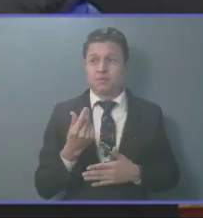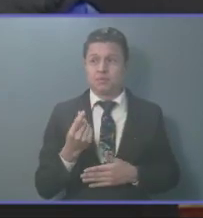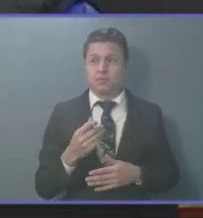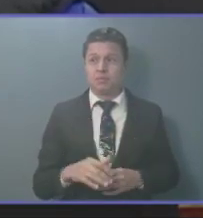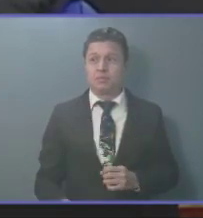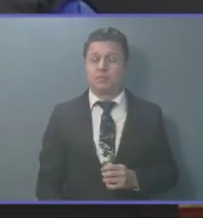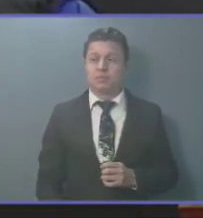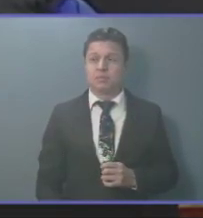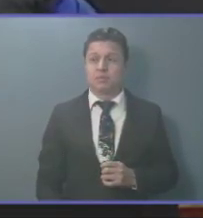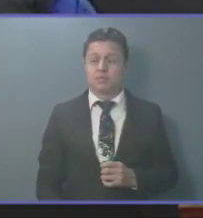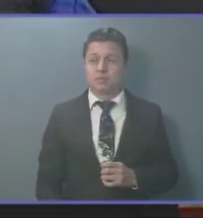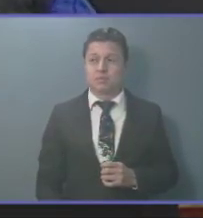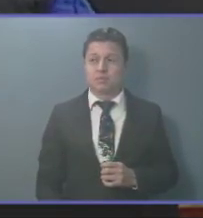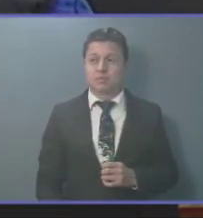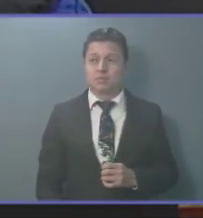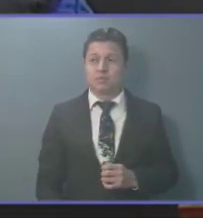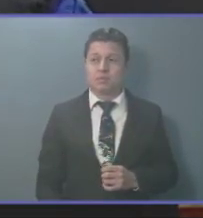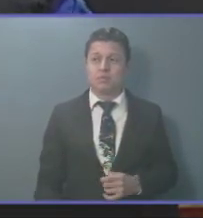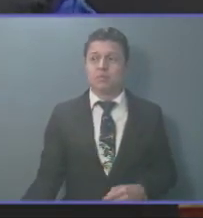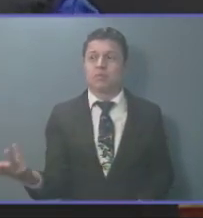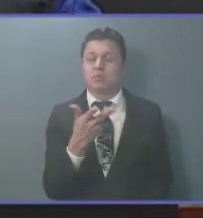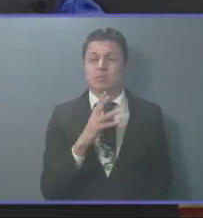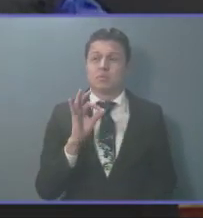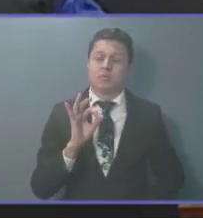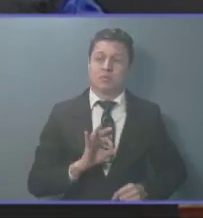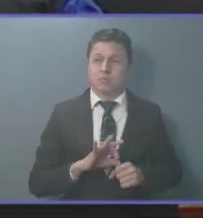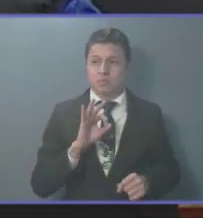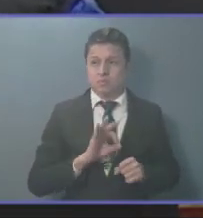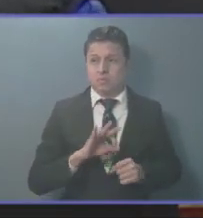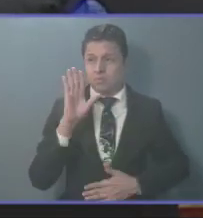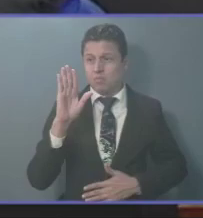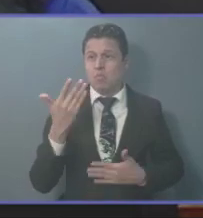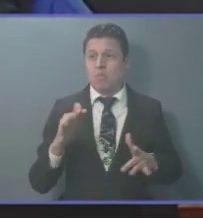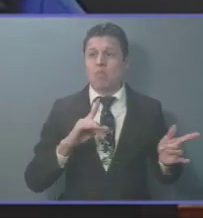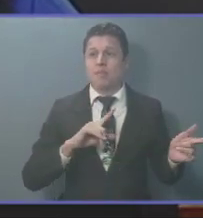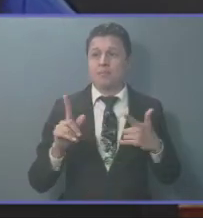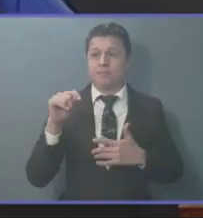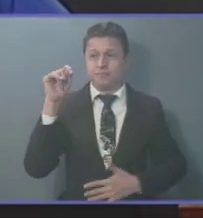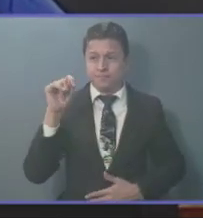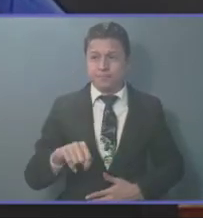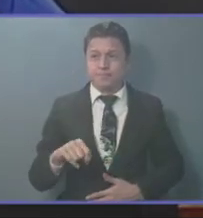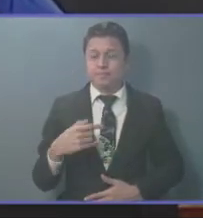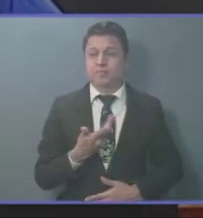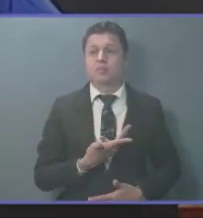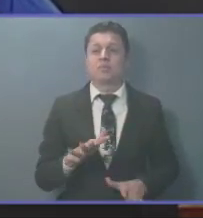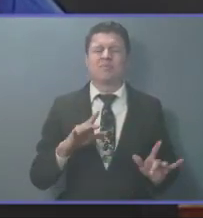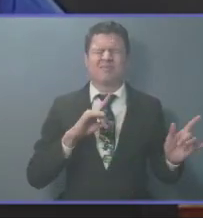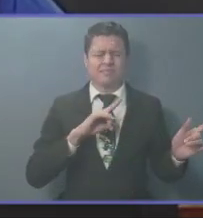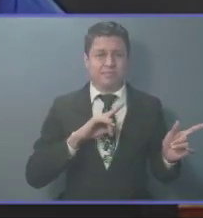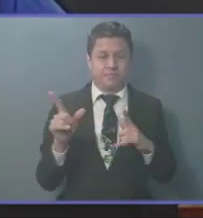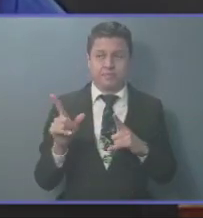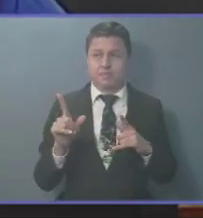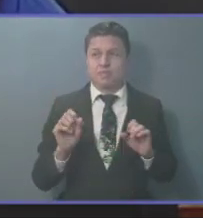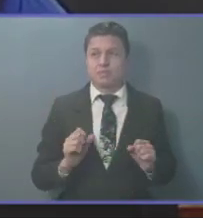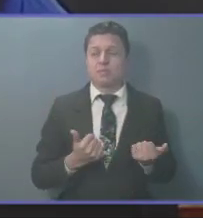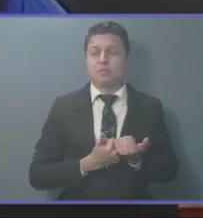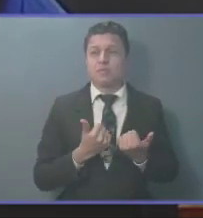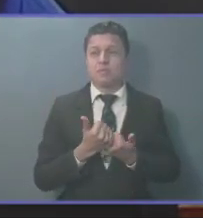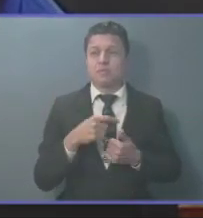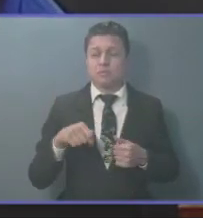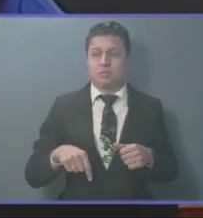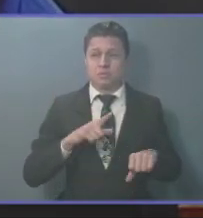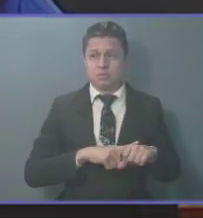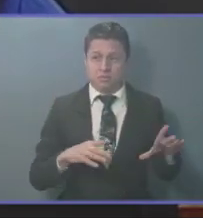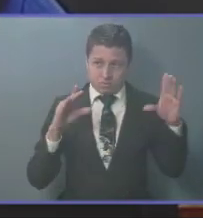economía. Nuestros votos están aquí, estamos listos para superar esta misma